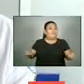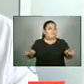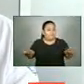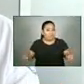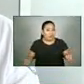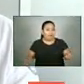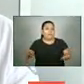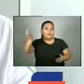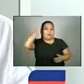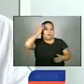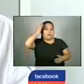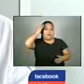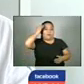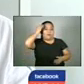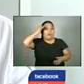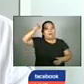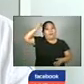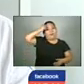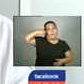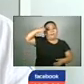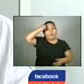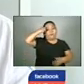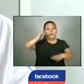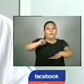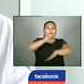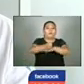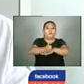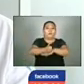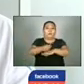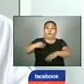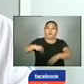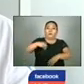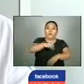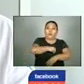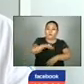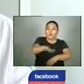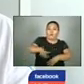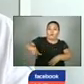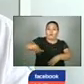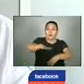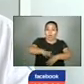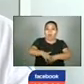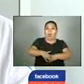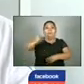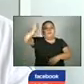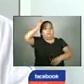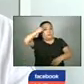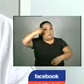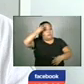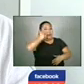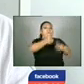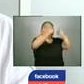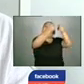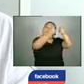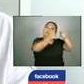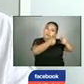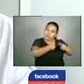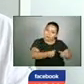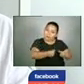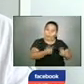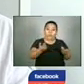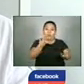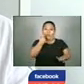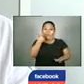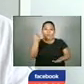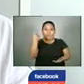los proyectos de formación de nuestras clínicas en un futuro, ¿verdad? Entonces, clases de finanzas, que eso pues no lo